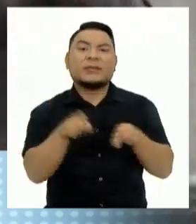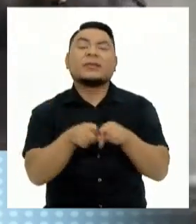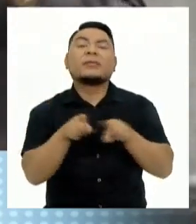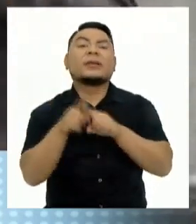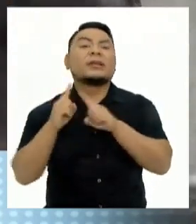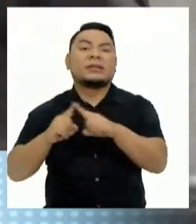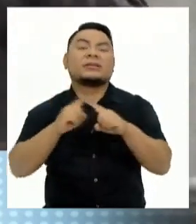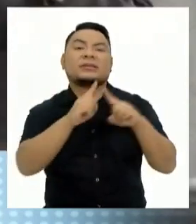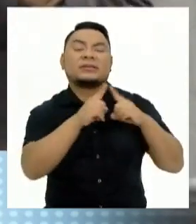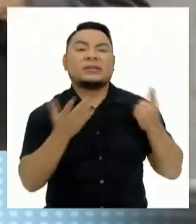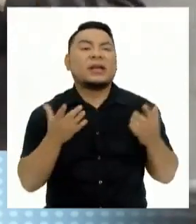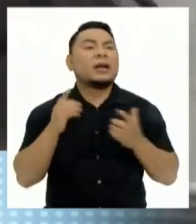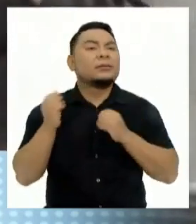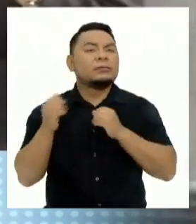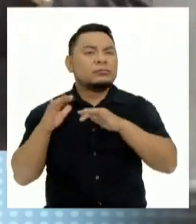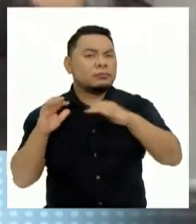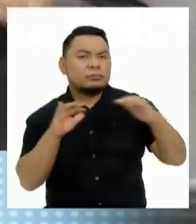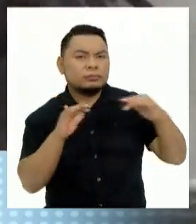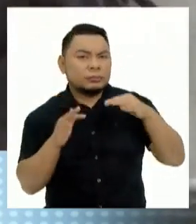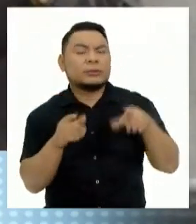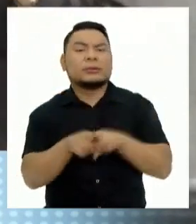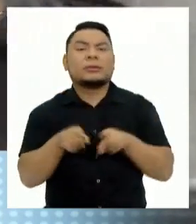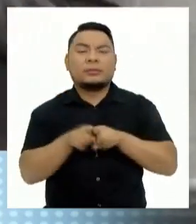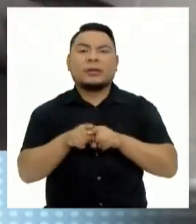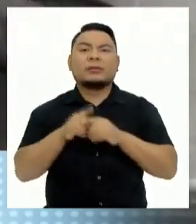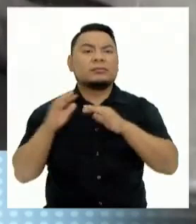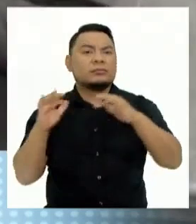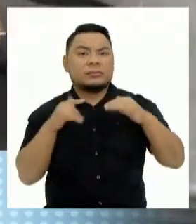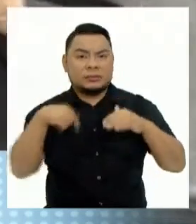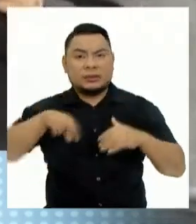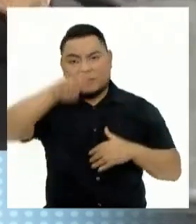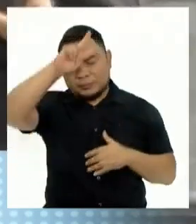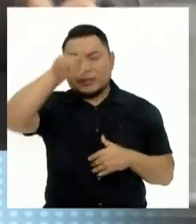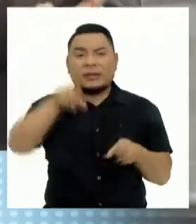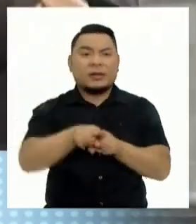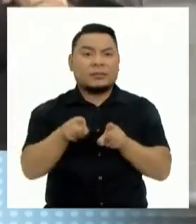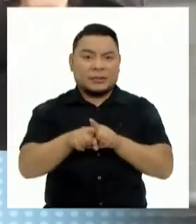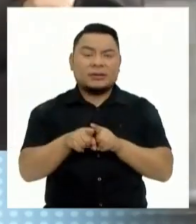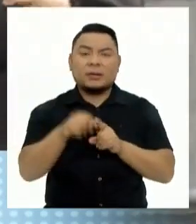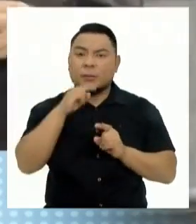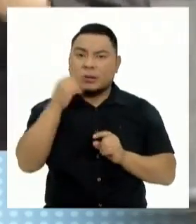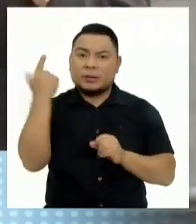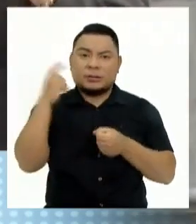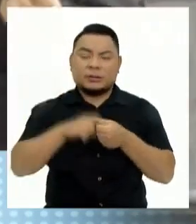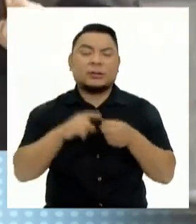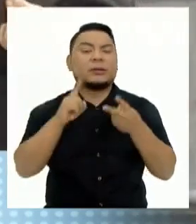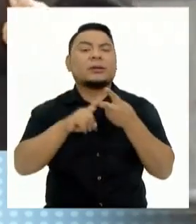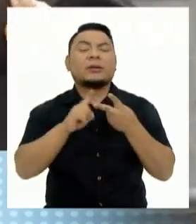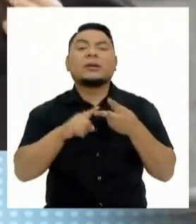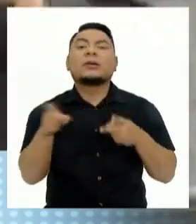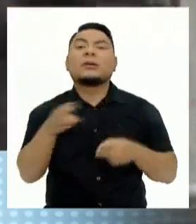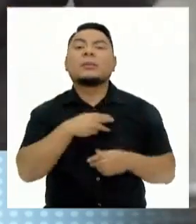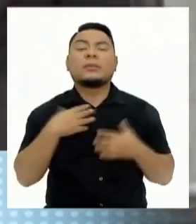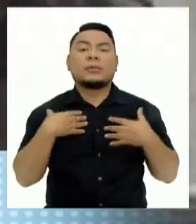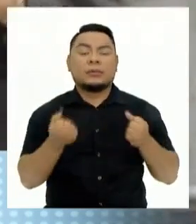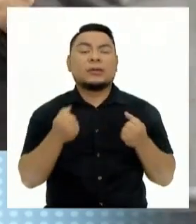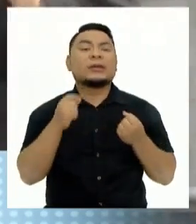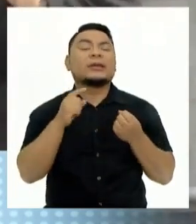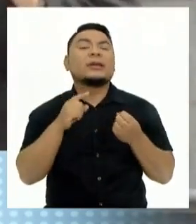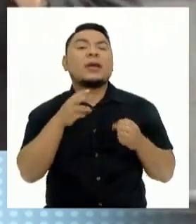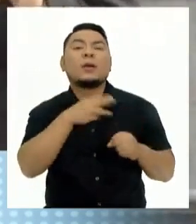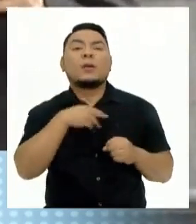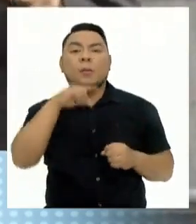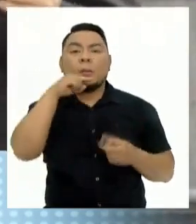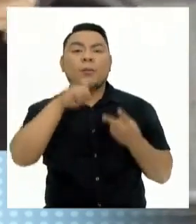distintas guerras, ¿no?, y batallas en nuestra patria. Y también el Ministerio de la Mujer está sacando una publicación